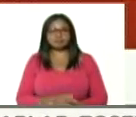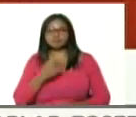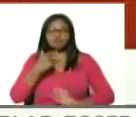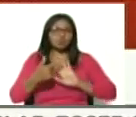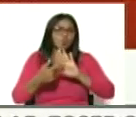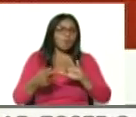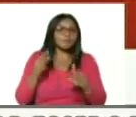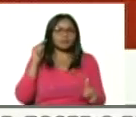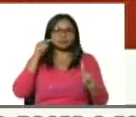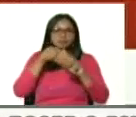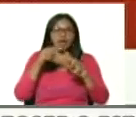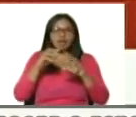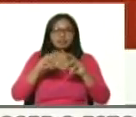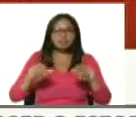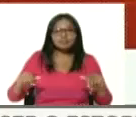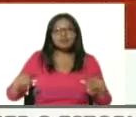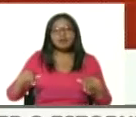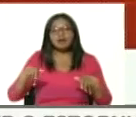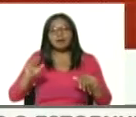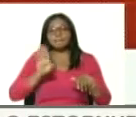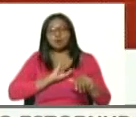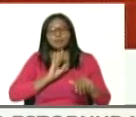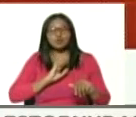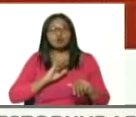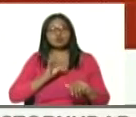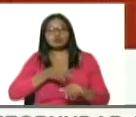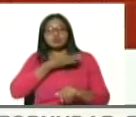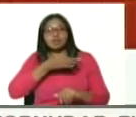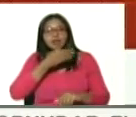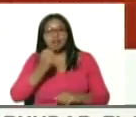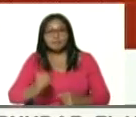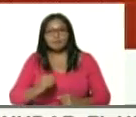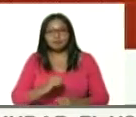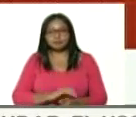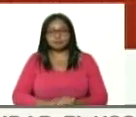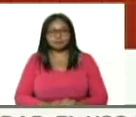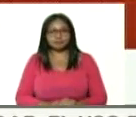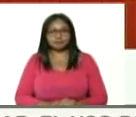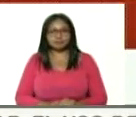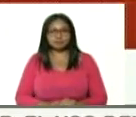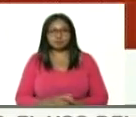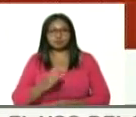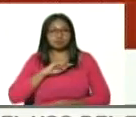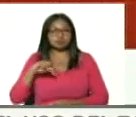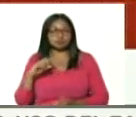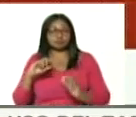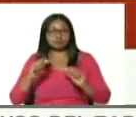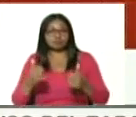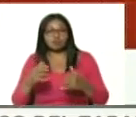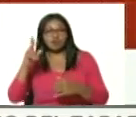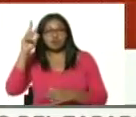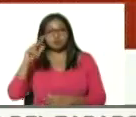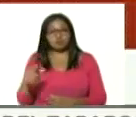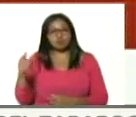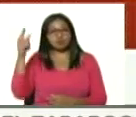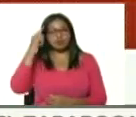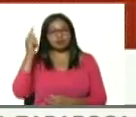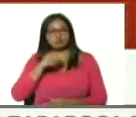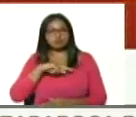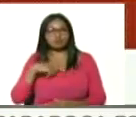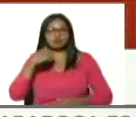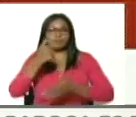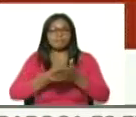del socialismo territorial, avanzar en la construcción, y en eso estamos, miren, todos los días,